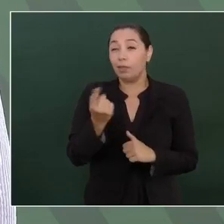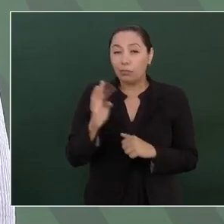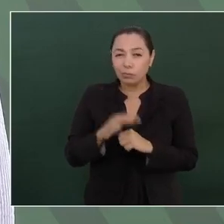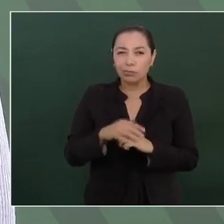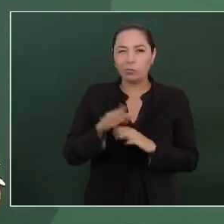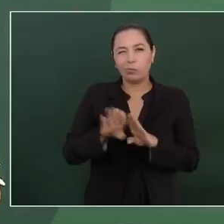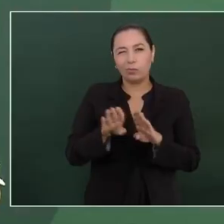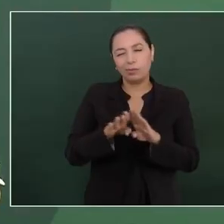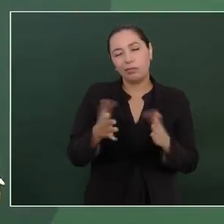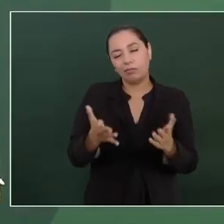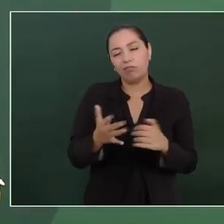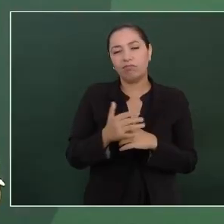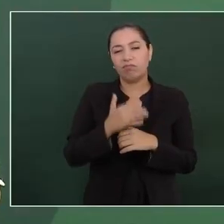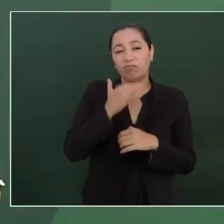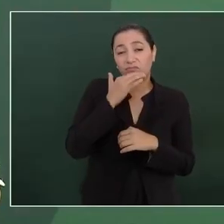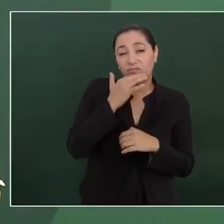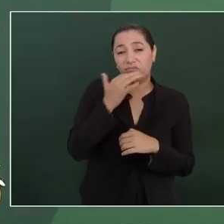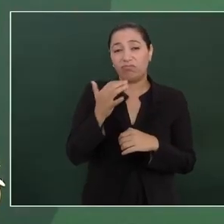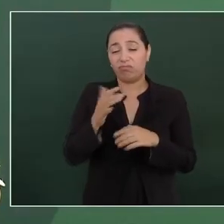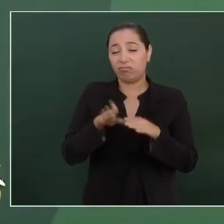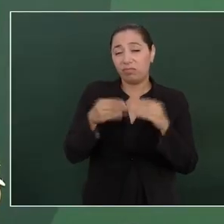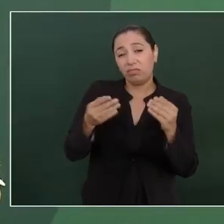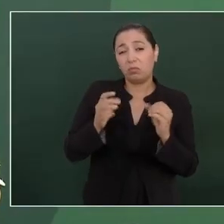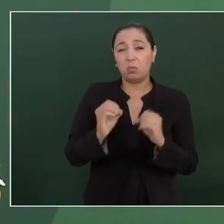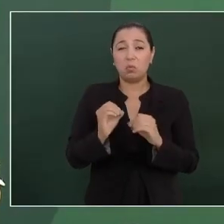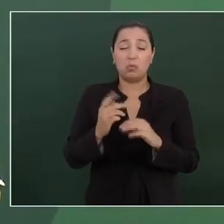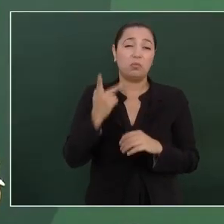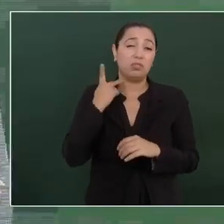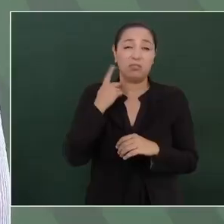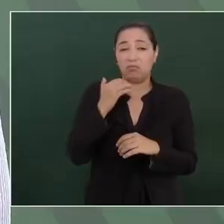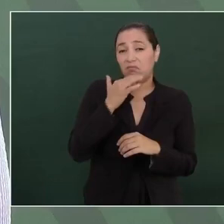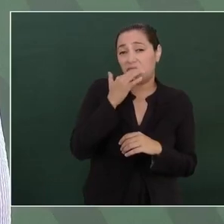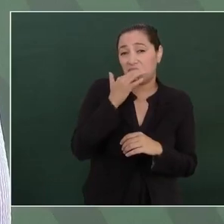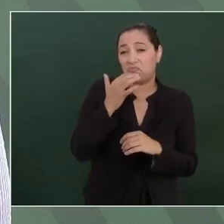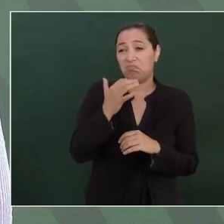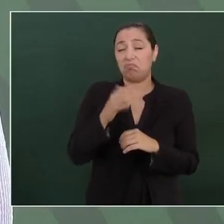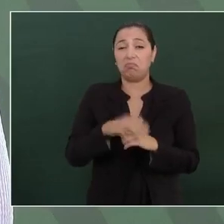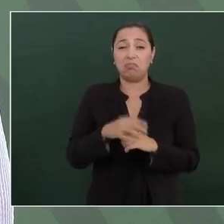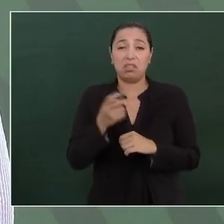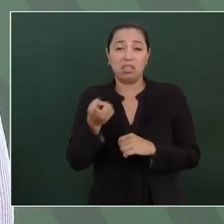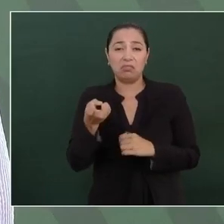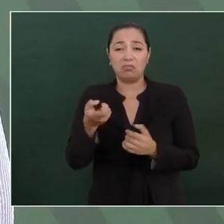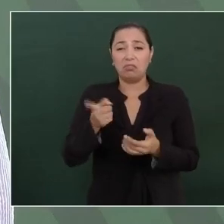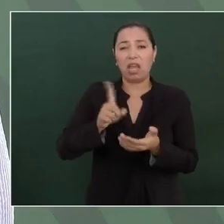corruptos o sucios periodistas o políticos han podido manchar